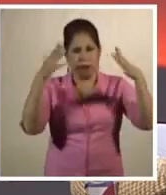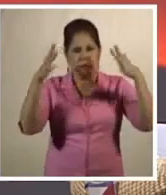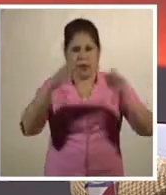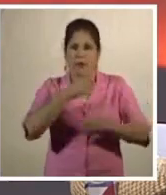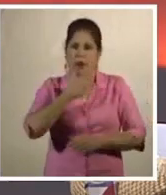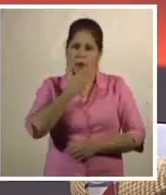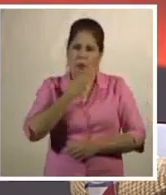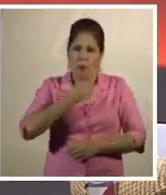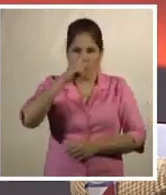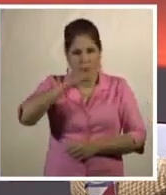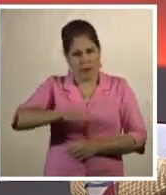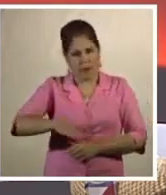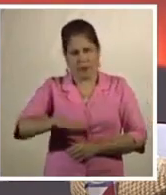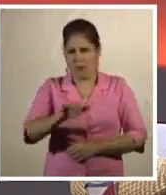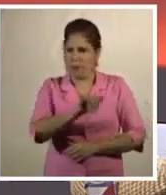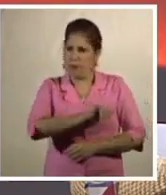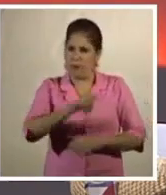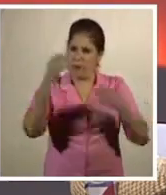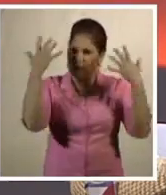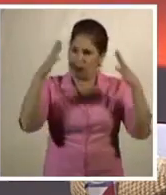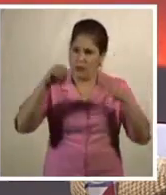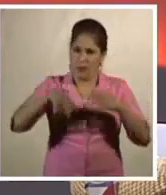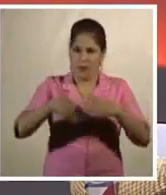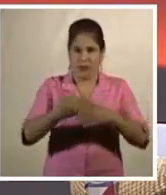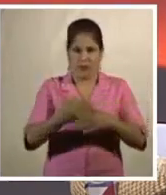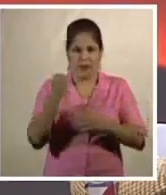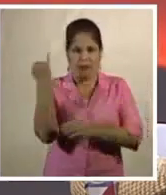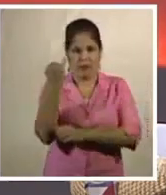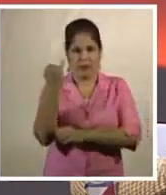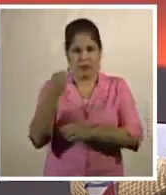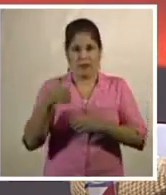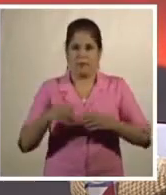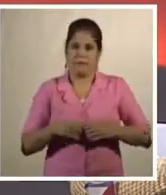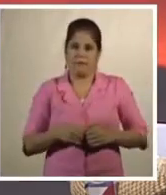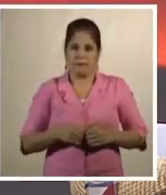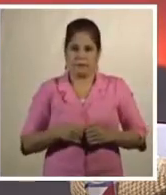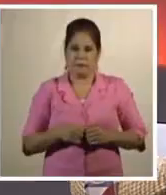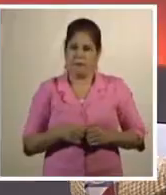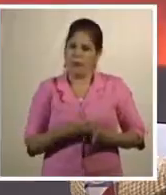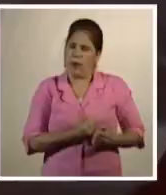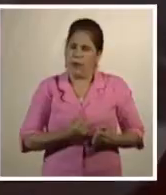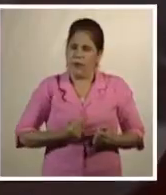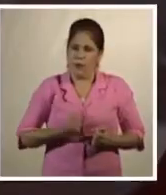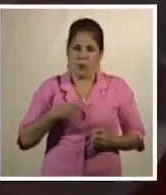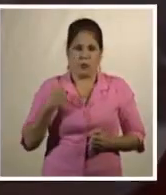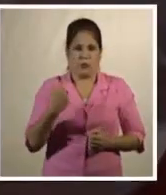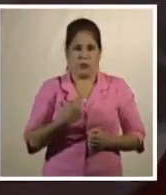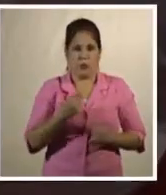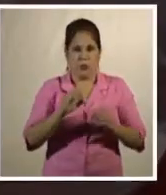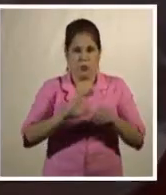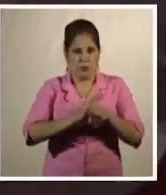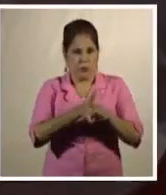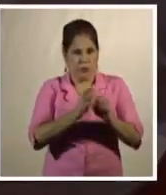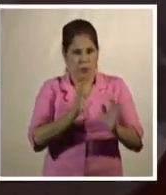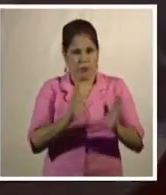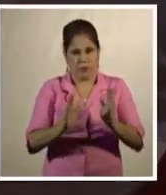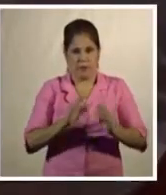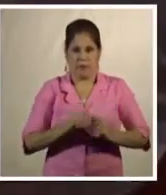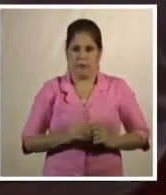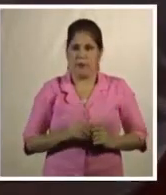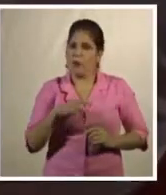yo reitera la felicitación a los niños a los adolescentes y a sus cuidadores principales por todo el esfuerzo que han desplegado durante